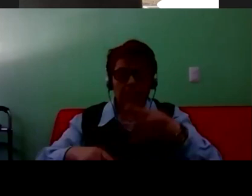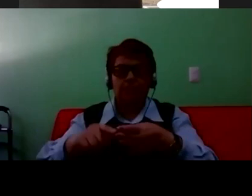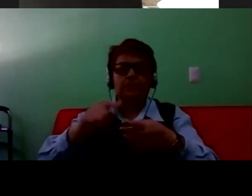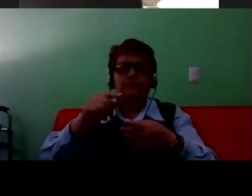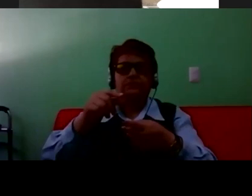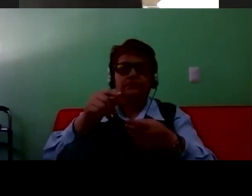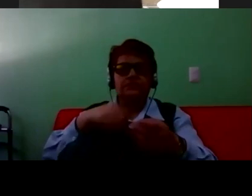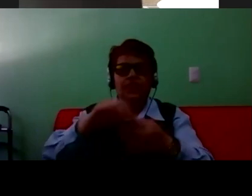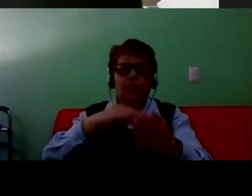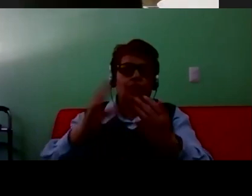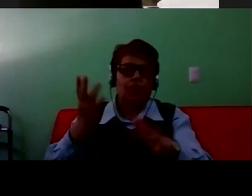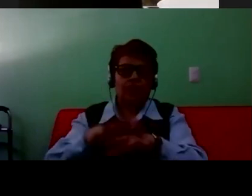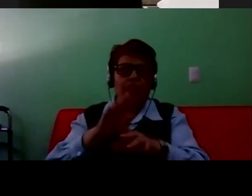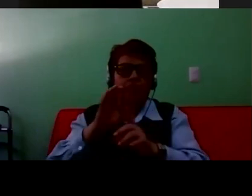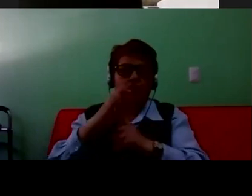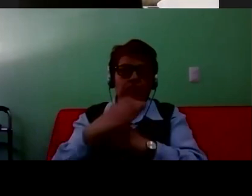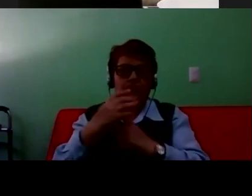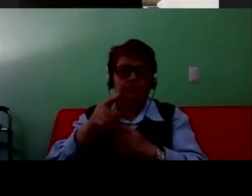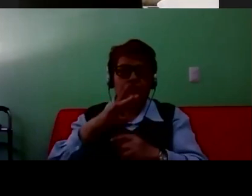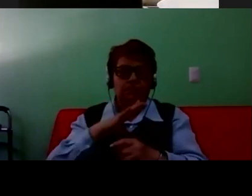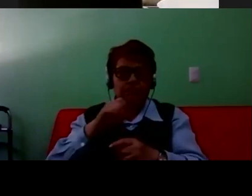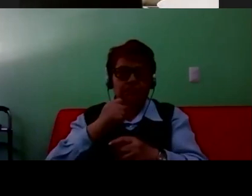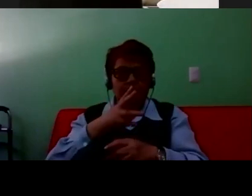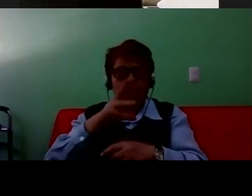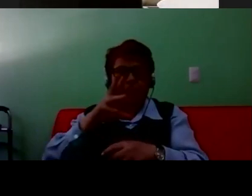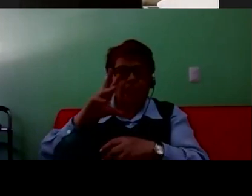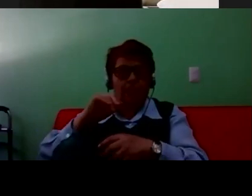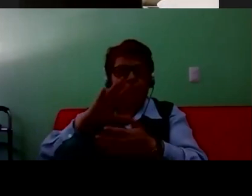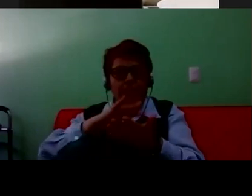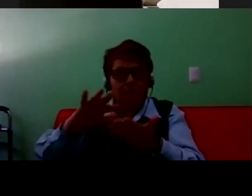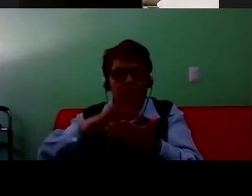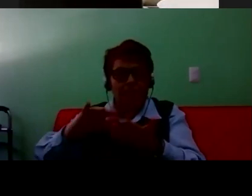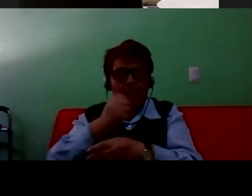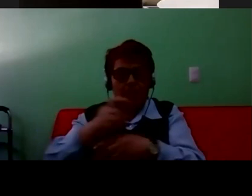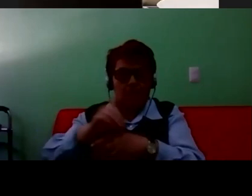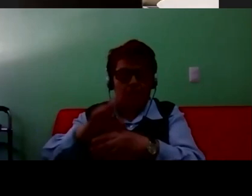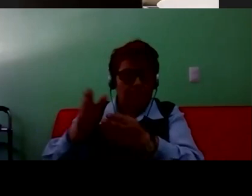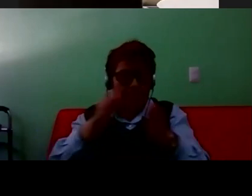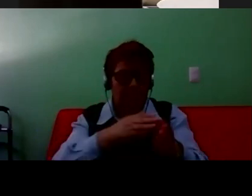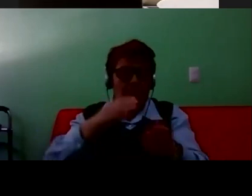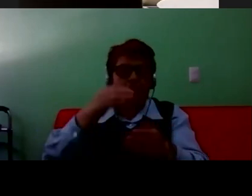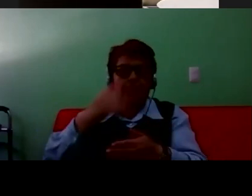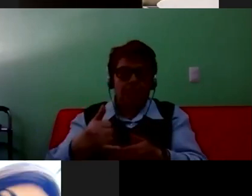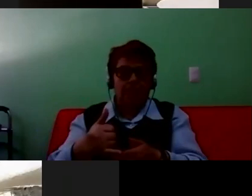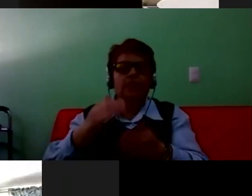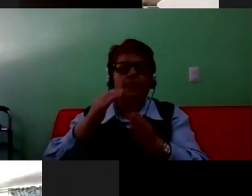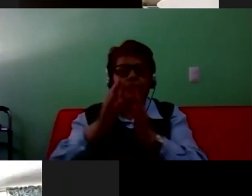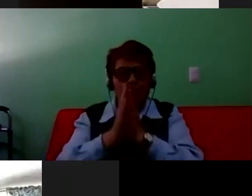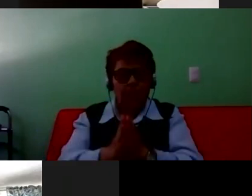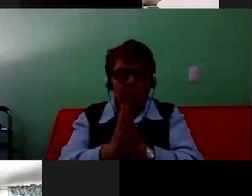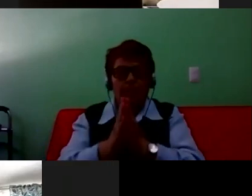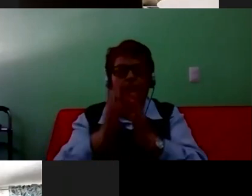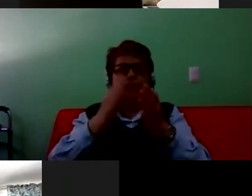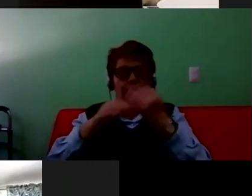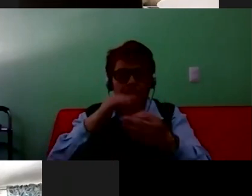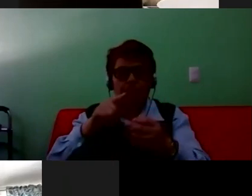las y los integrantes de esta comisión si es de dispensarse la lectura del orden del día. Pido, por favor, a los